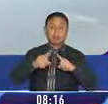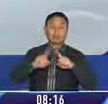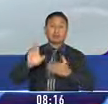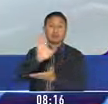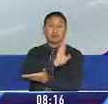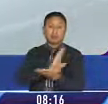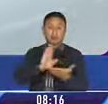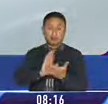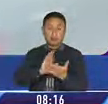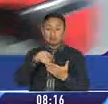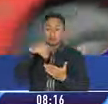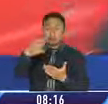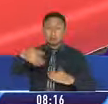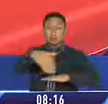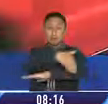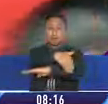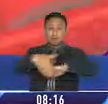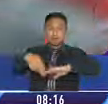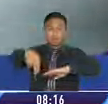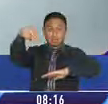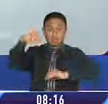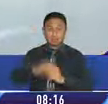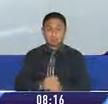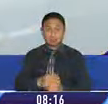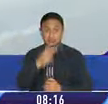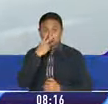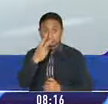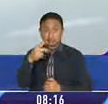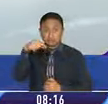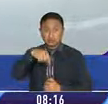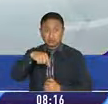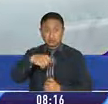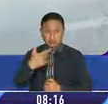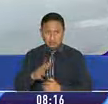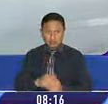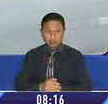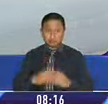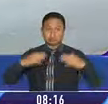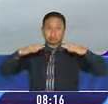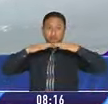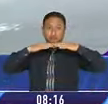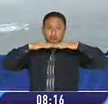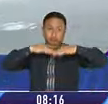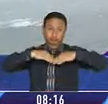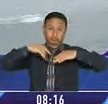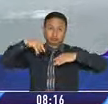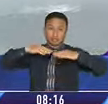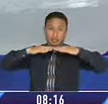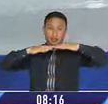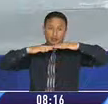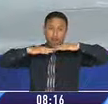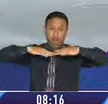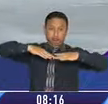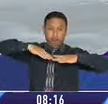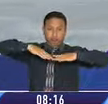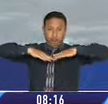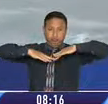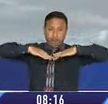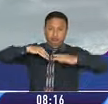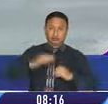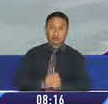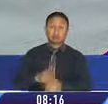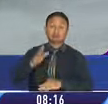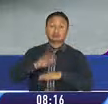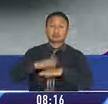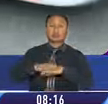hasta la Panamericana Norte. Pero miren ustedes las condiciones. Se han originado baches, incluso hay un desnivel en la vía. Y los vecinos dicen que esto ha sido